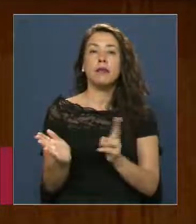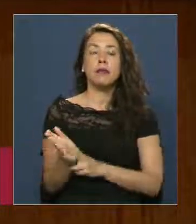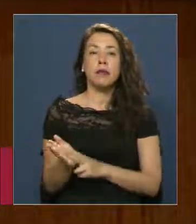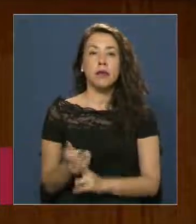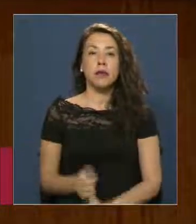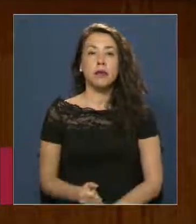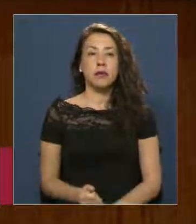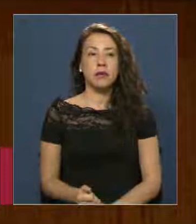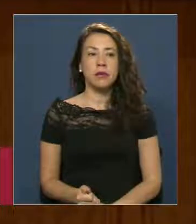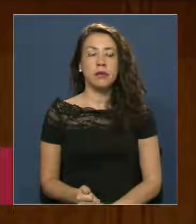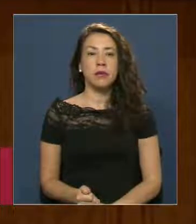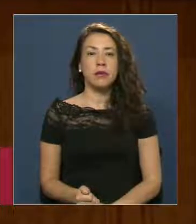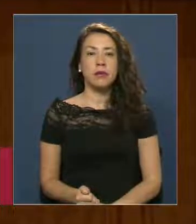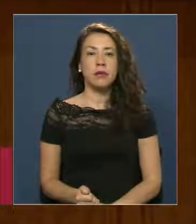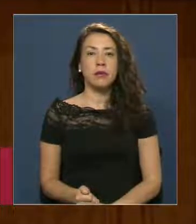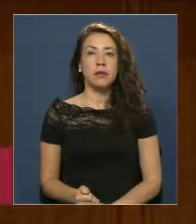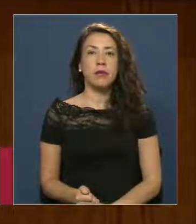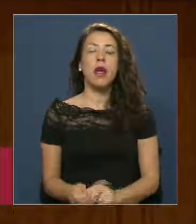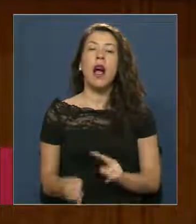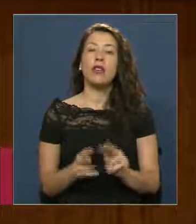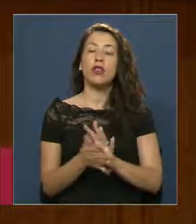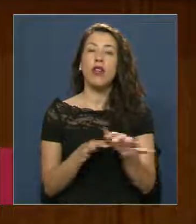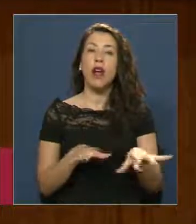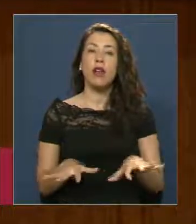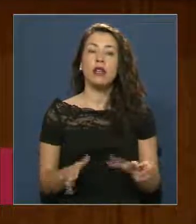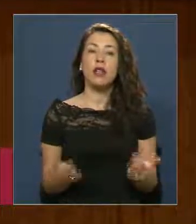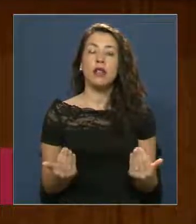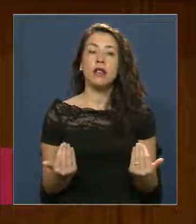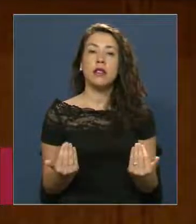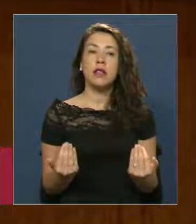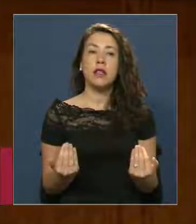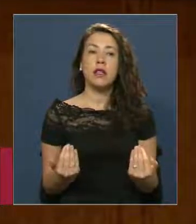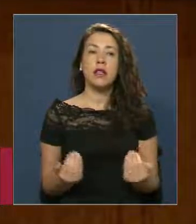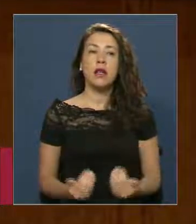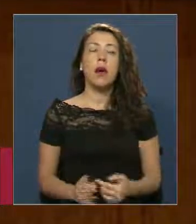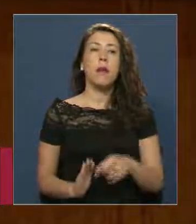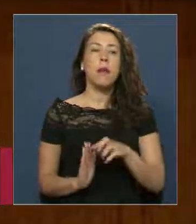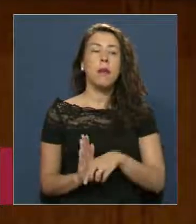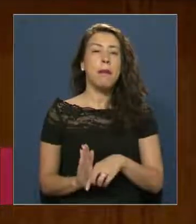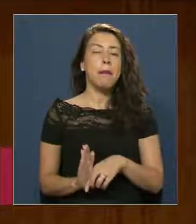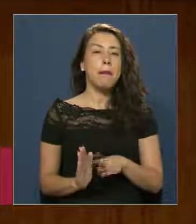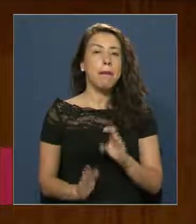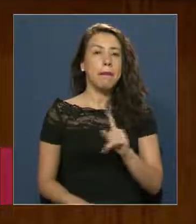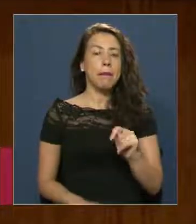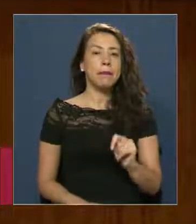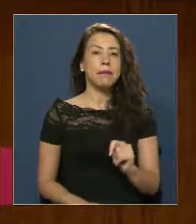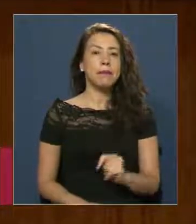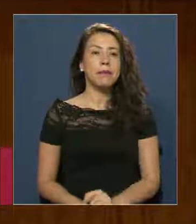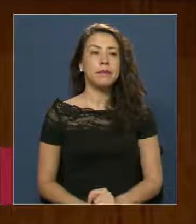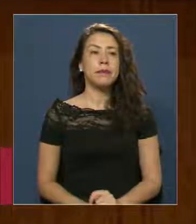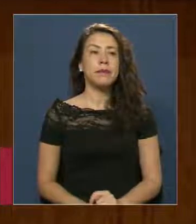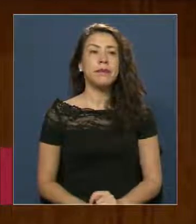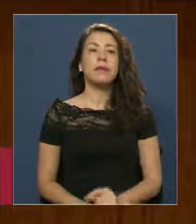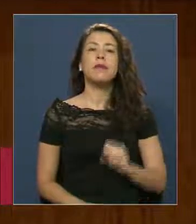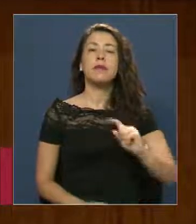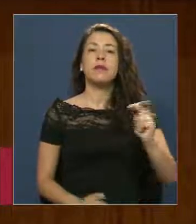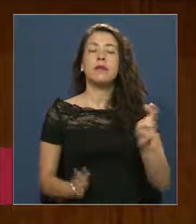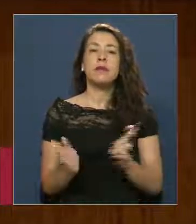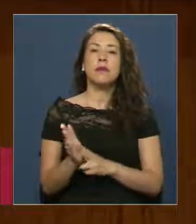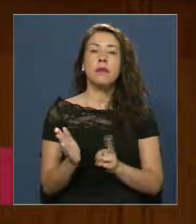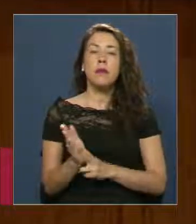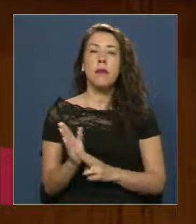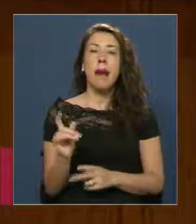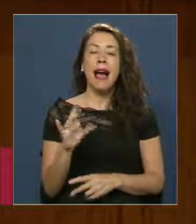elusión, aplicando las medidas del proyecto BES, erosión de la base imponible y